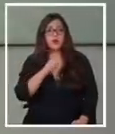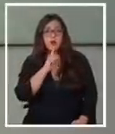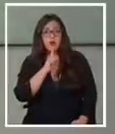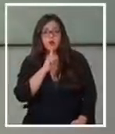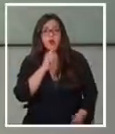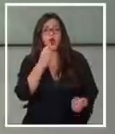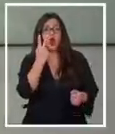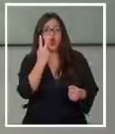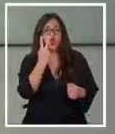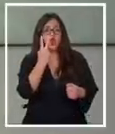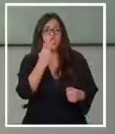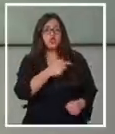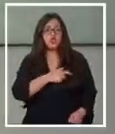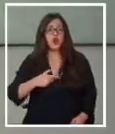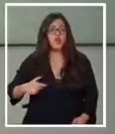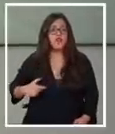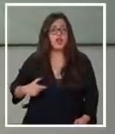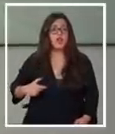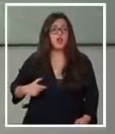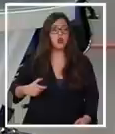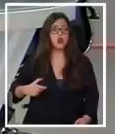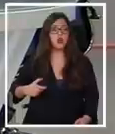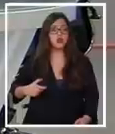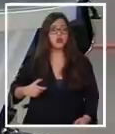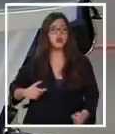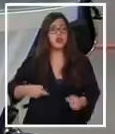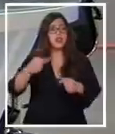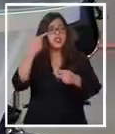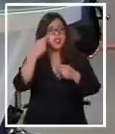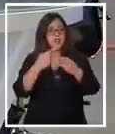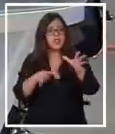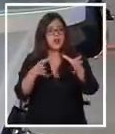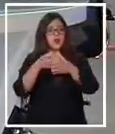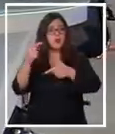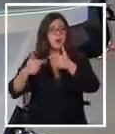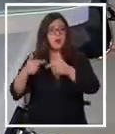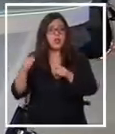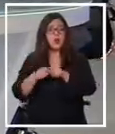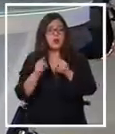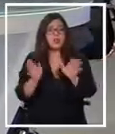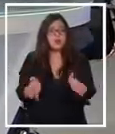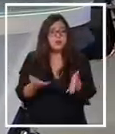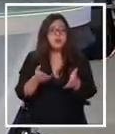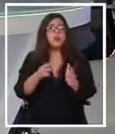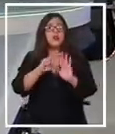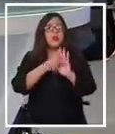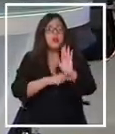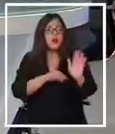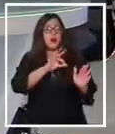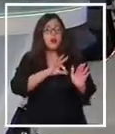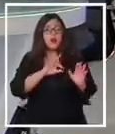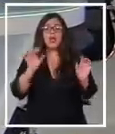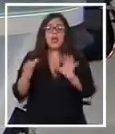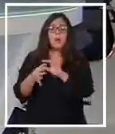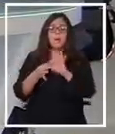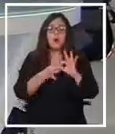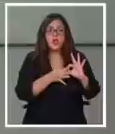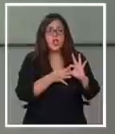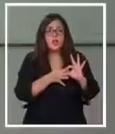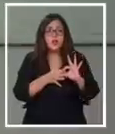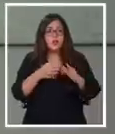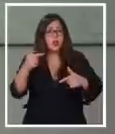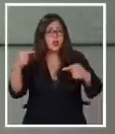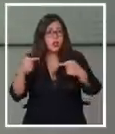gobiernos sucesivos han de diferentes signos han intentado sacar adelante la reforma previsional y por discusiones políticas no lo hemos logrado sacar